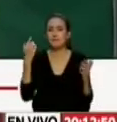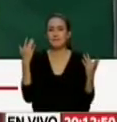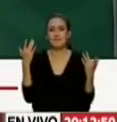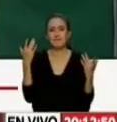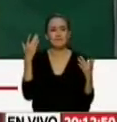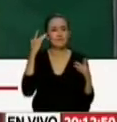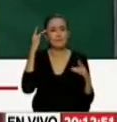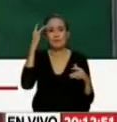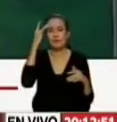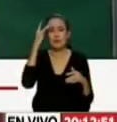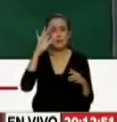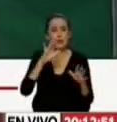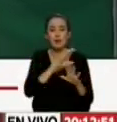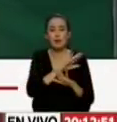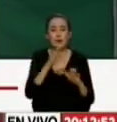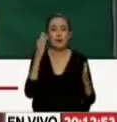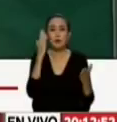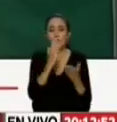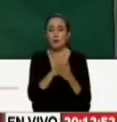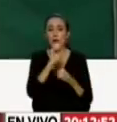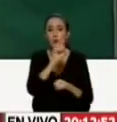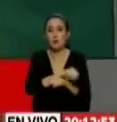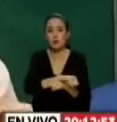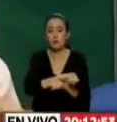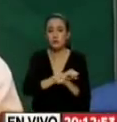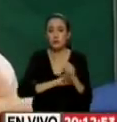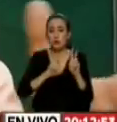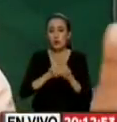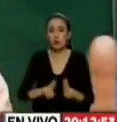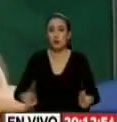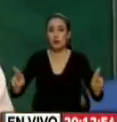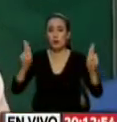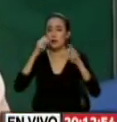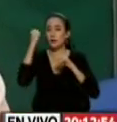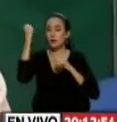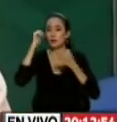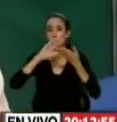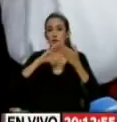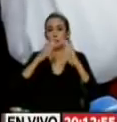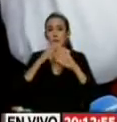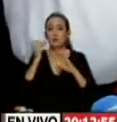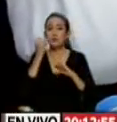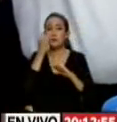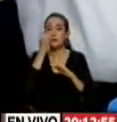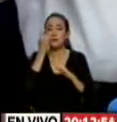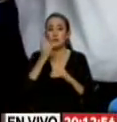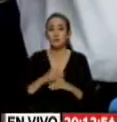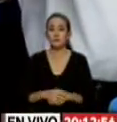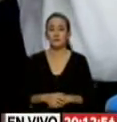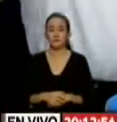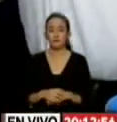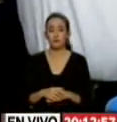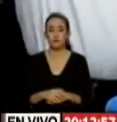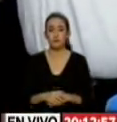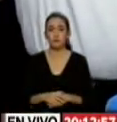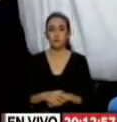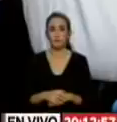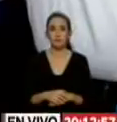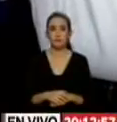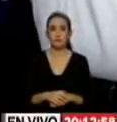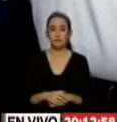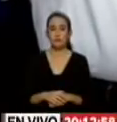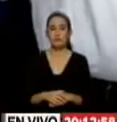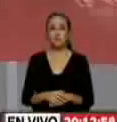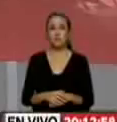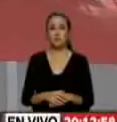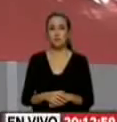una declaración hecha por las Naciones Unidas sobre los derechos colectivos de los pueblos indígenas. En Guayaquil, César Eduarte,